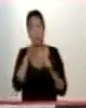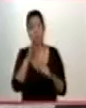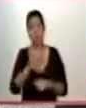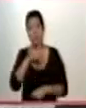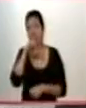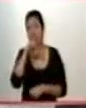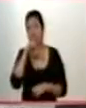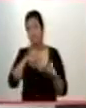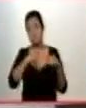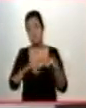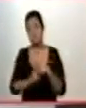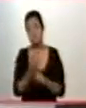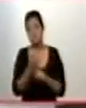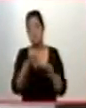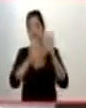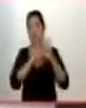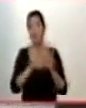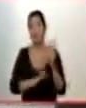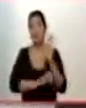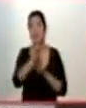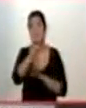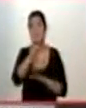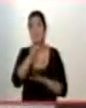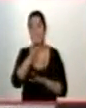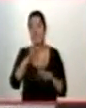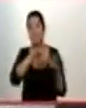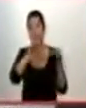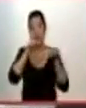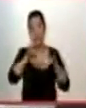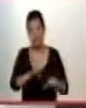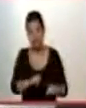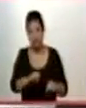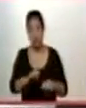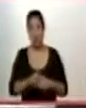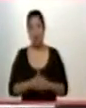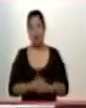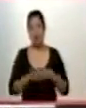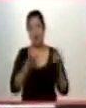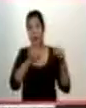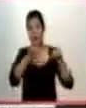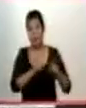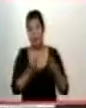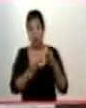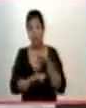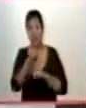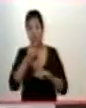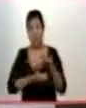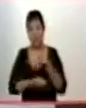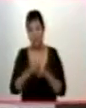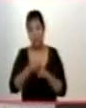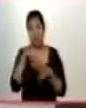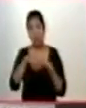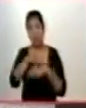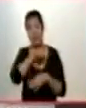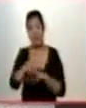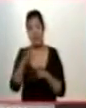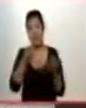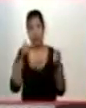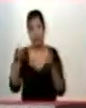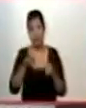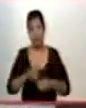terrible que genera un modelo de desarrollo, un modelo de desarrollo capitalista, como el capital financiero ejerce dictadura sobre su